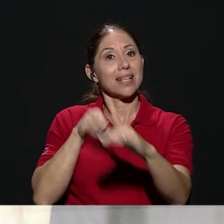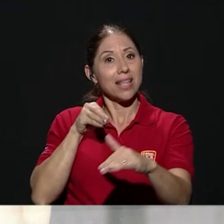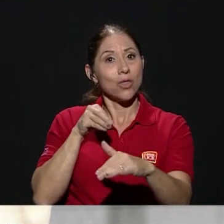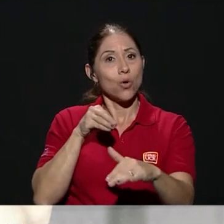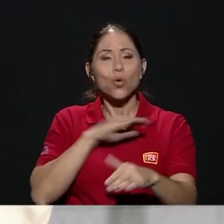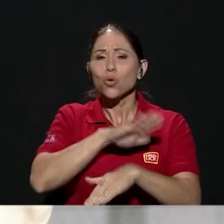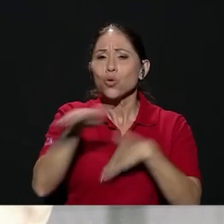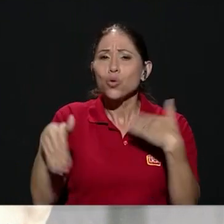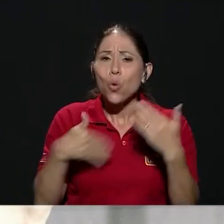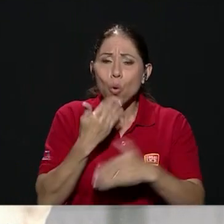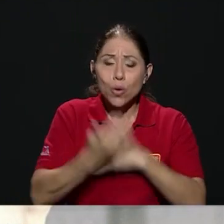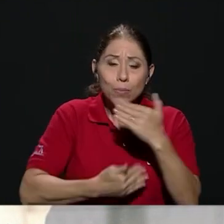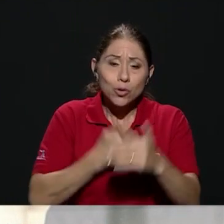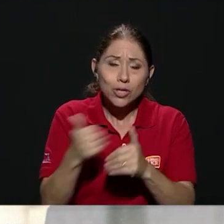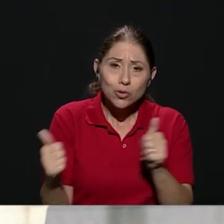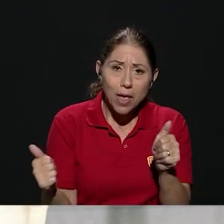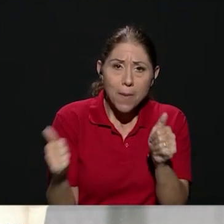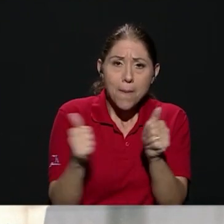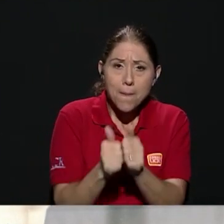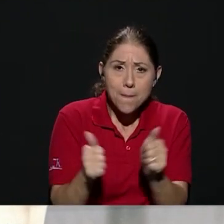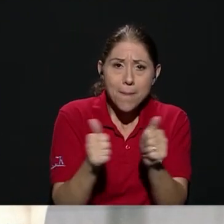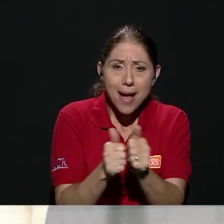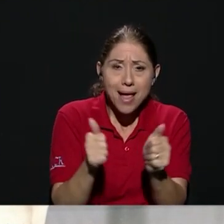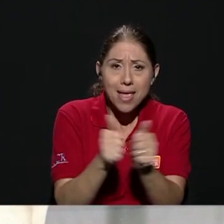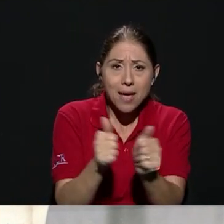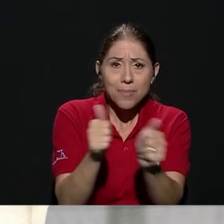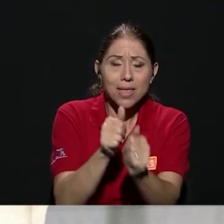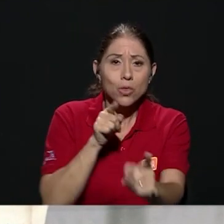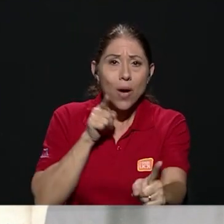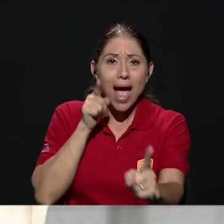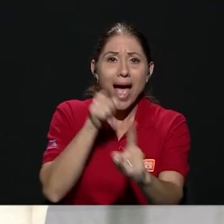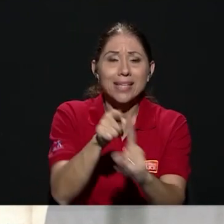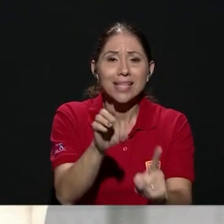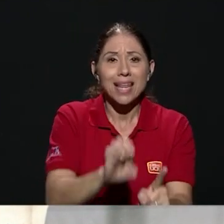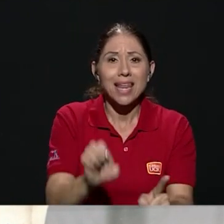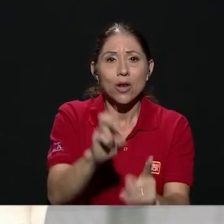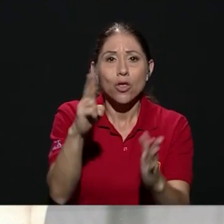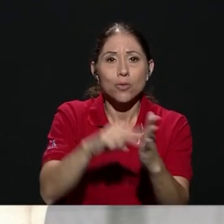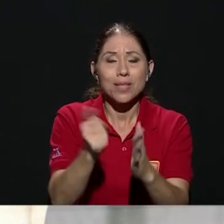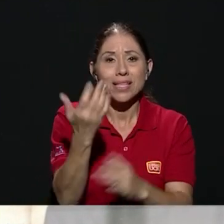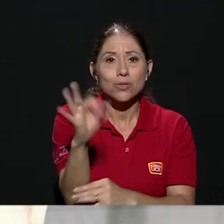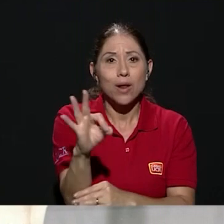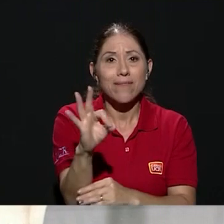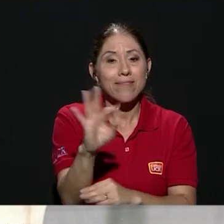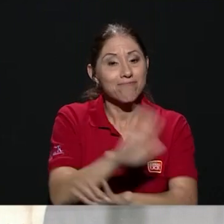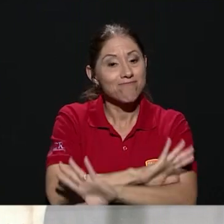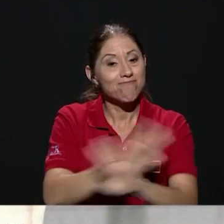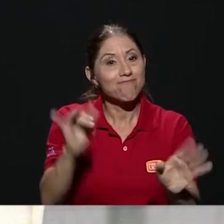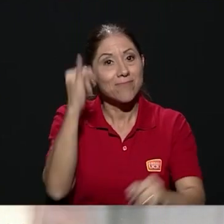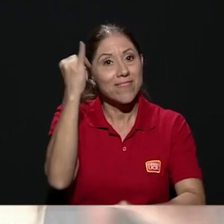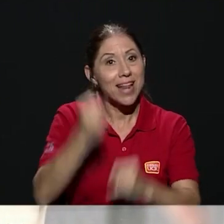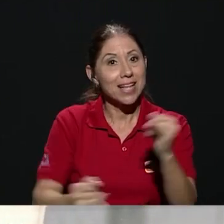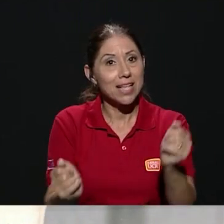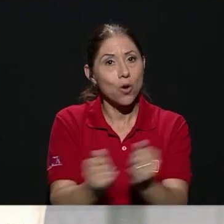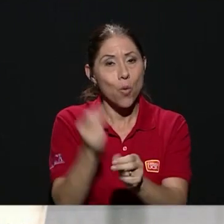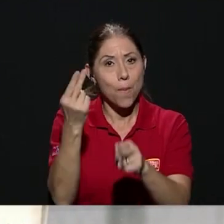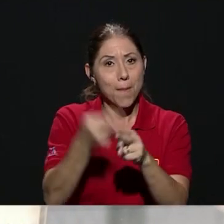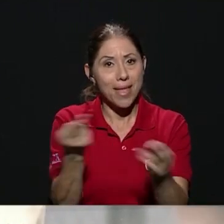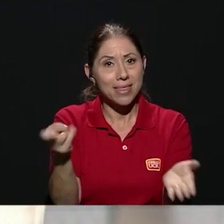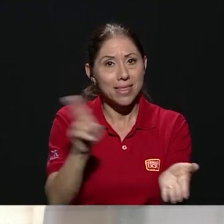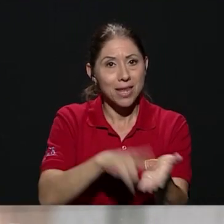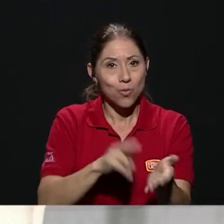proceso de acompañamiento en todas las etapas hasta llegar a enero del 2019, finalizando con la matrícula, y todavía los